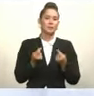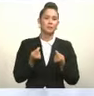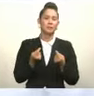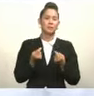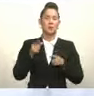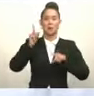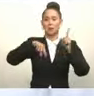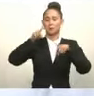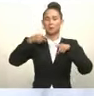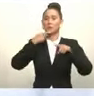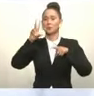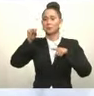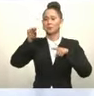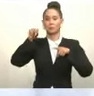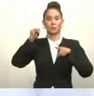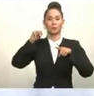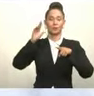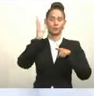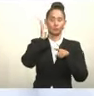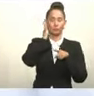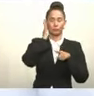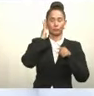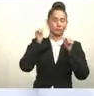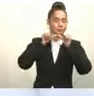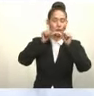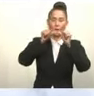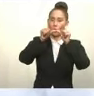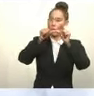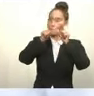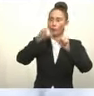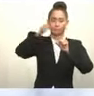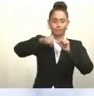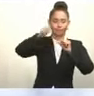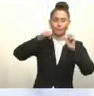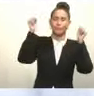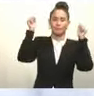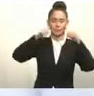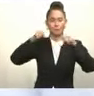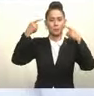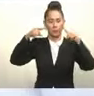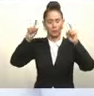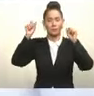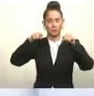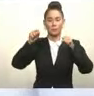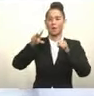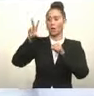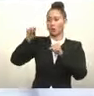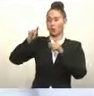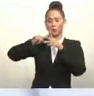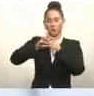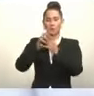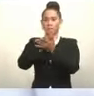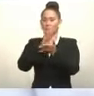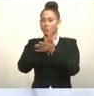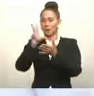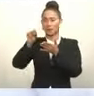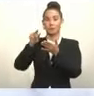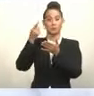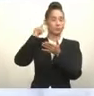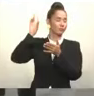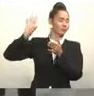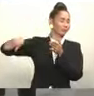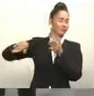mucha gente, incluyendo varios entrañables amigos que nos aconsejaban no iniciar el año escolar hasta que